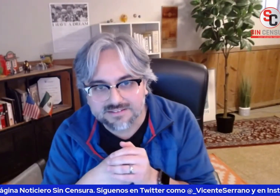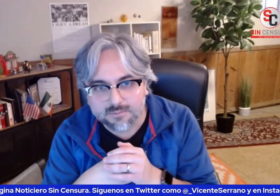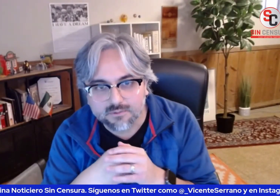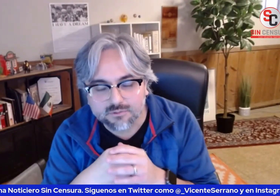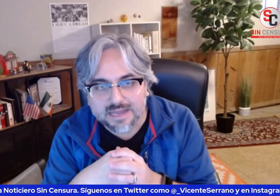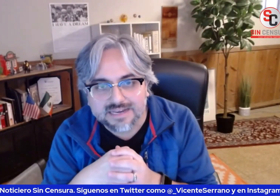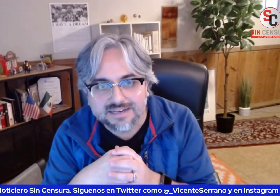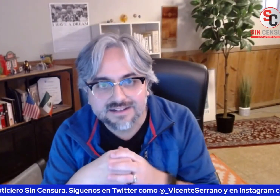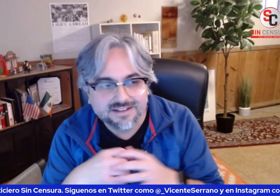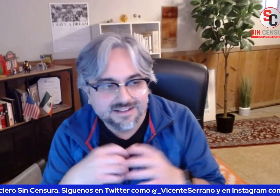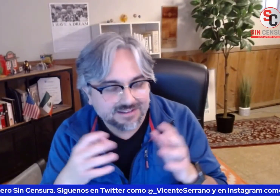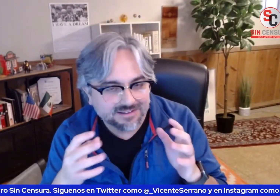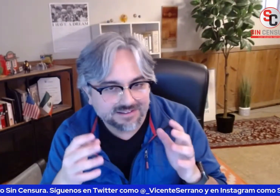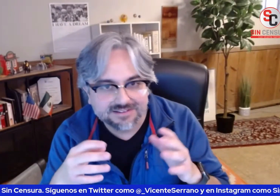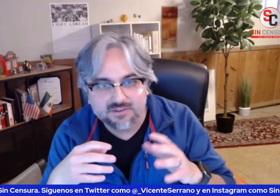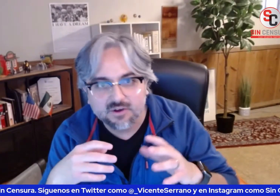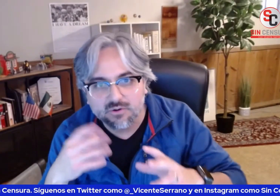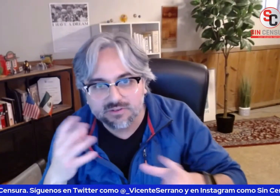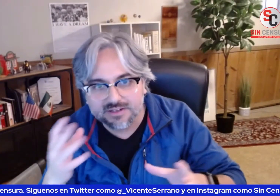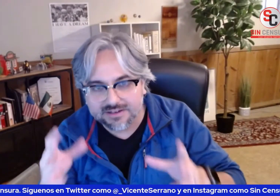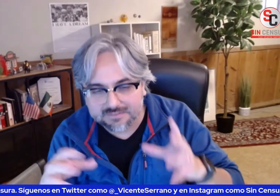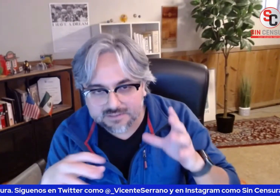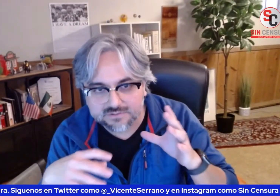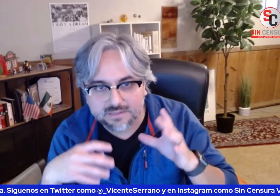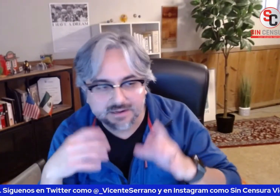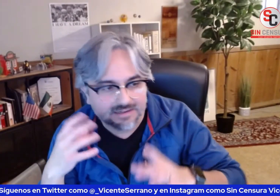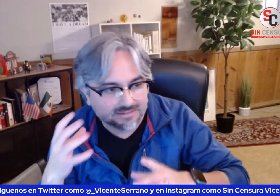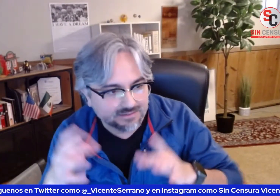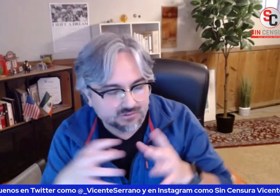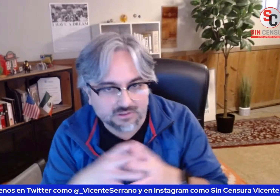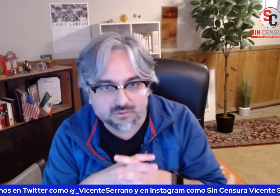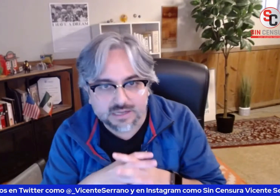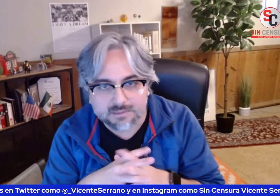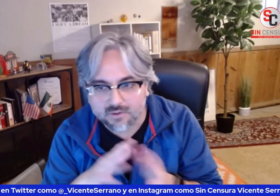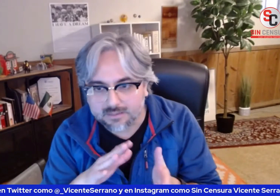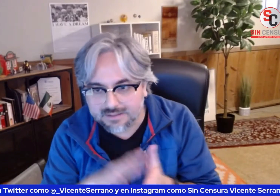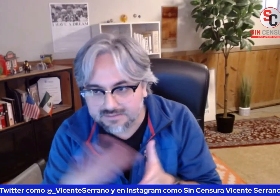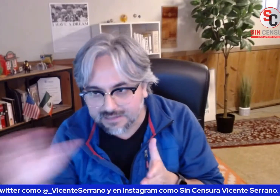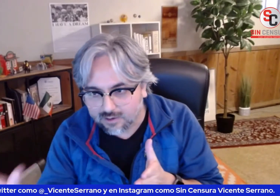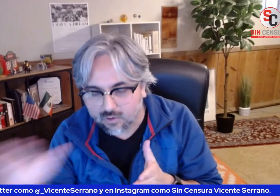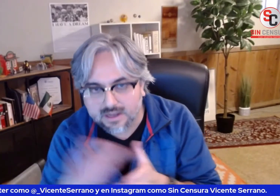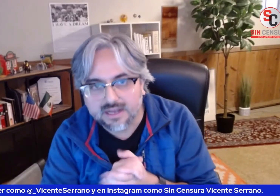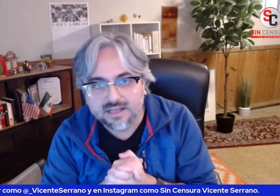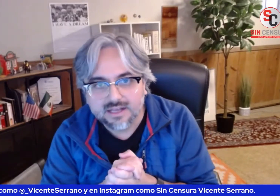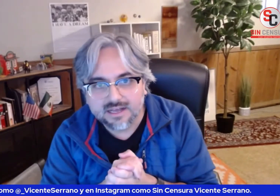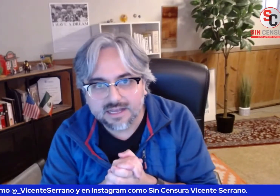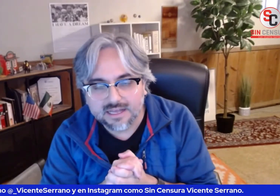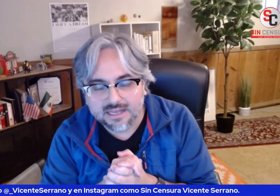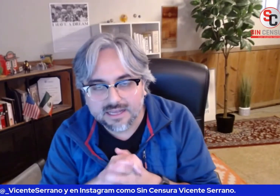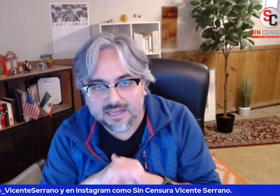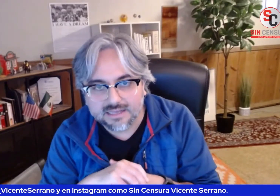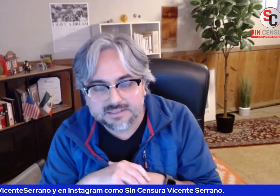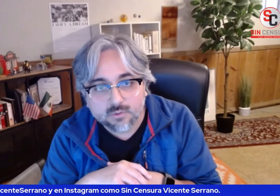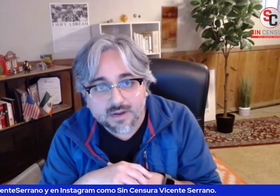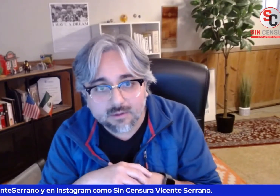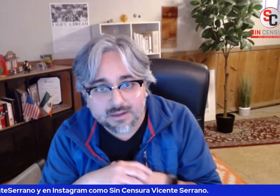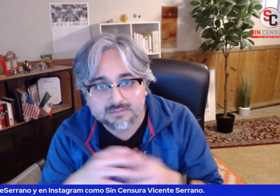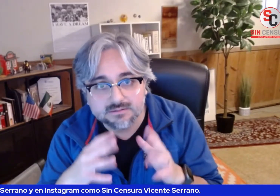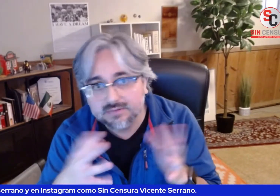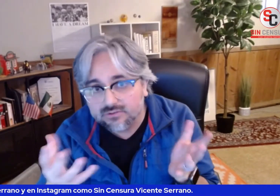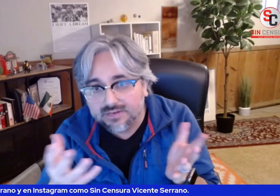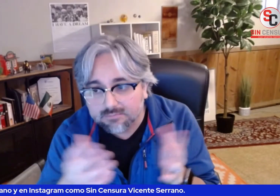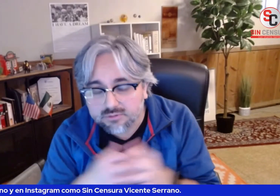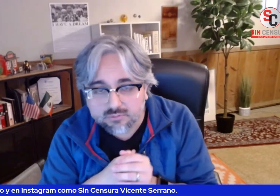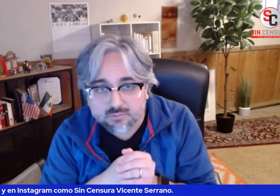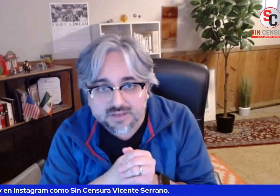del Chapo Guzmán. Dio a conocer que en efecto estaban en estas acciones de un camino que va de Sinaloa a Chihuahua,